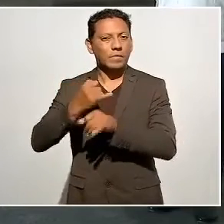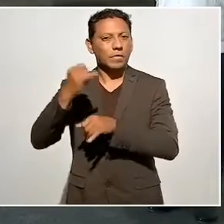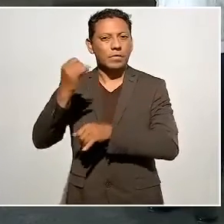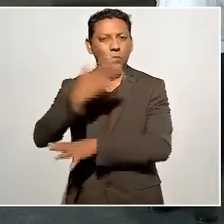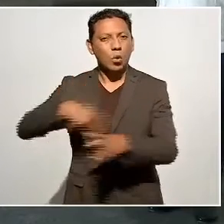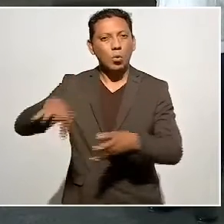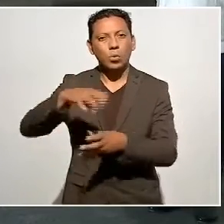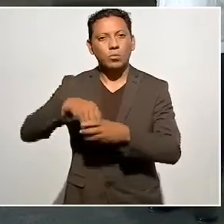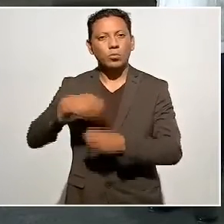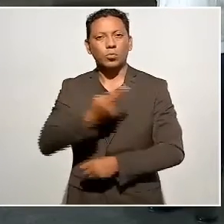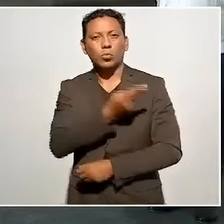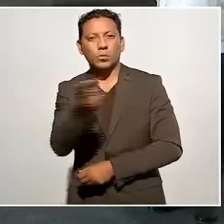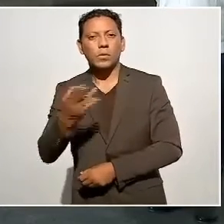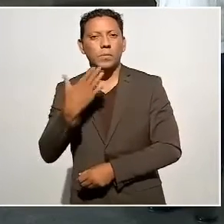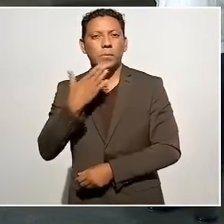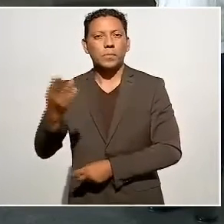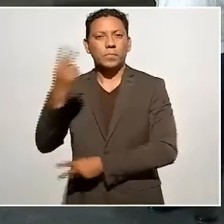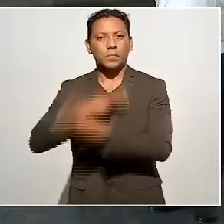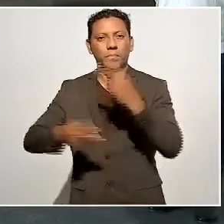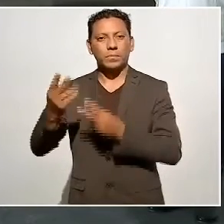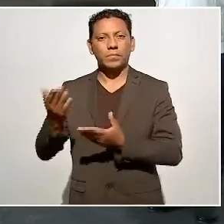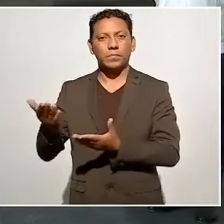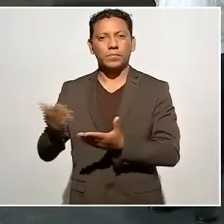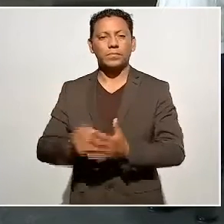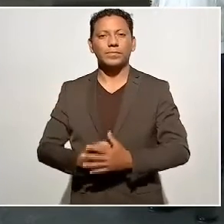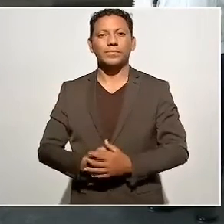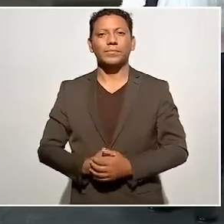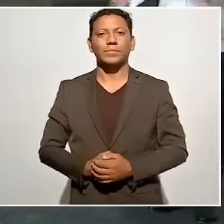Todas y todos ustedes sean bienvenidos.